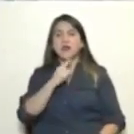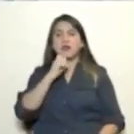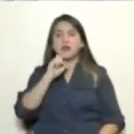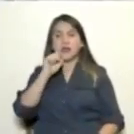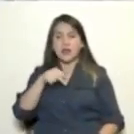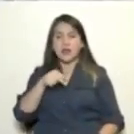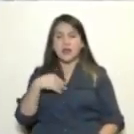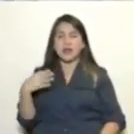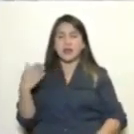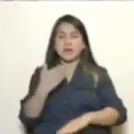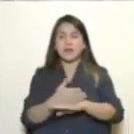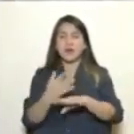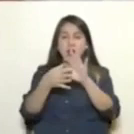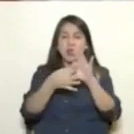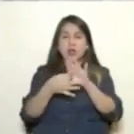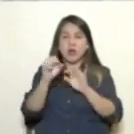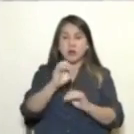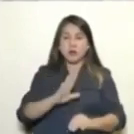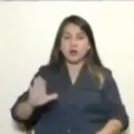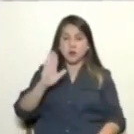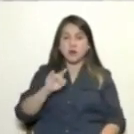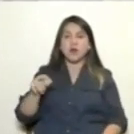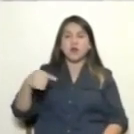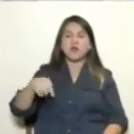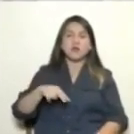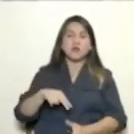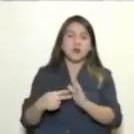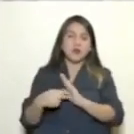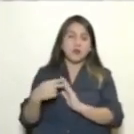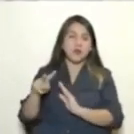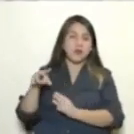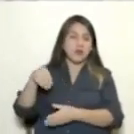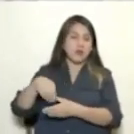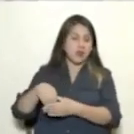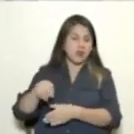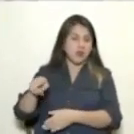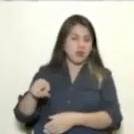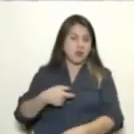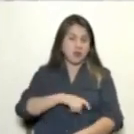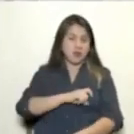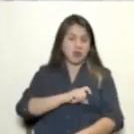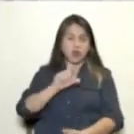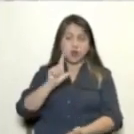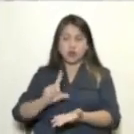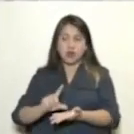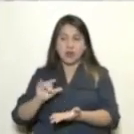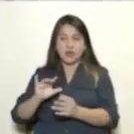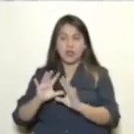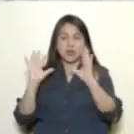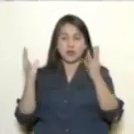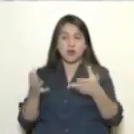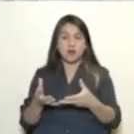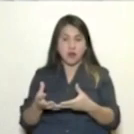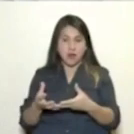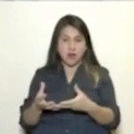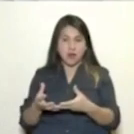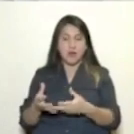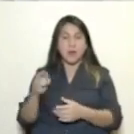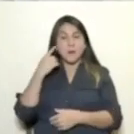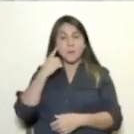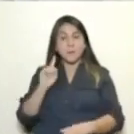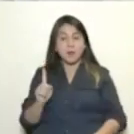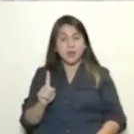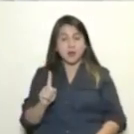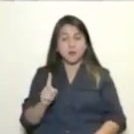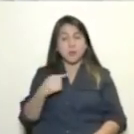Unión Europea. ¿No? Pero esos son temas que tienen que ver en ese sentido, lo local y lo global. Pero creo